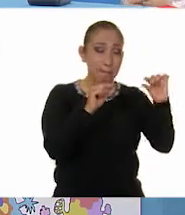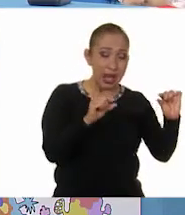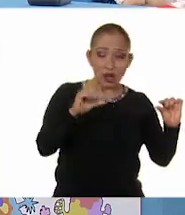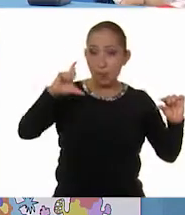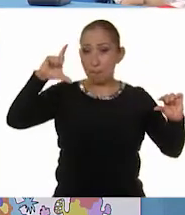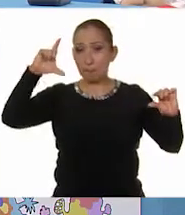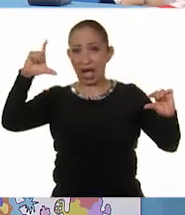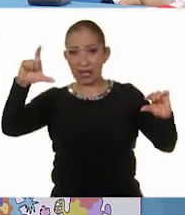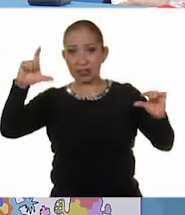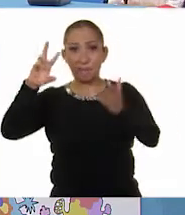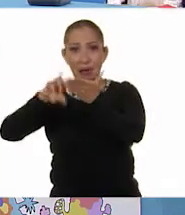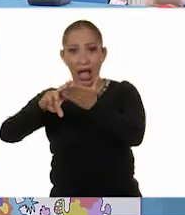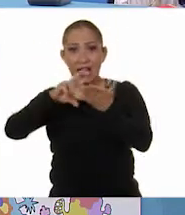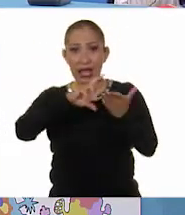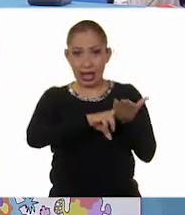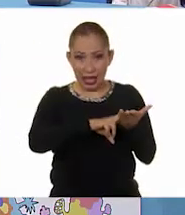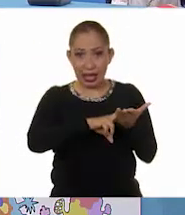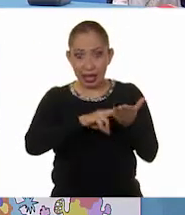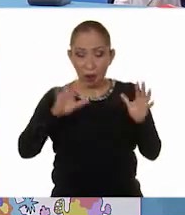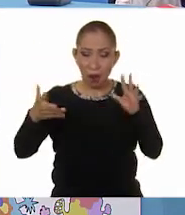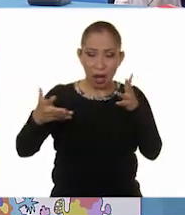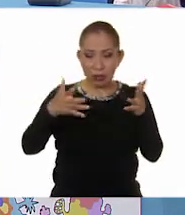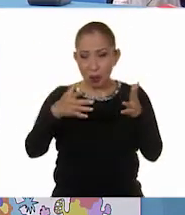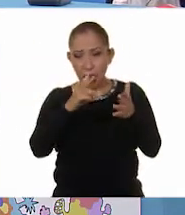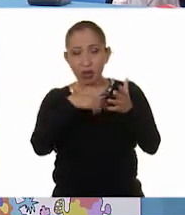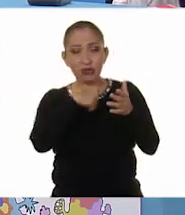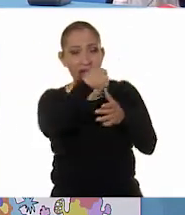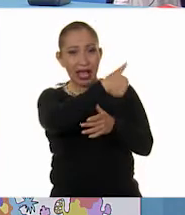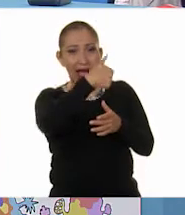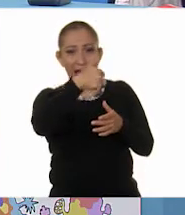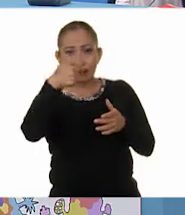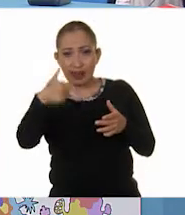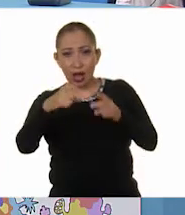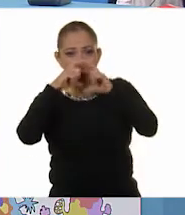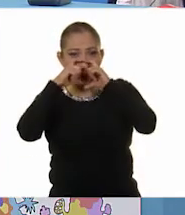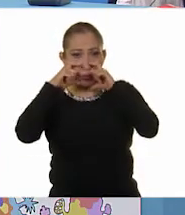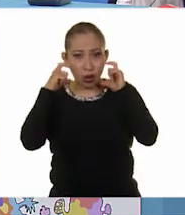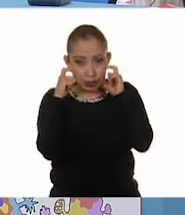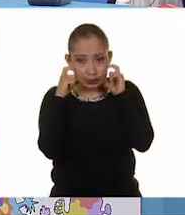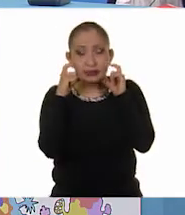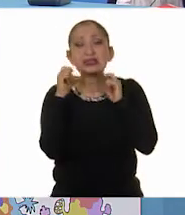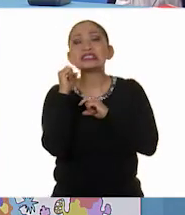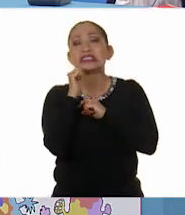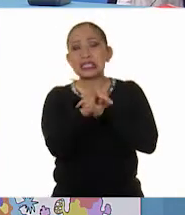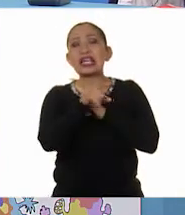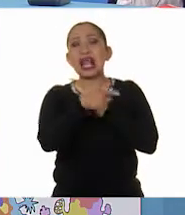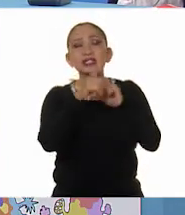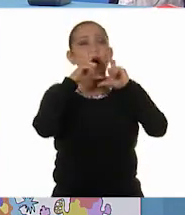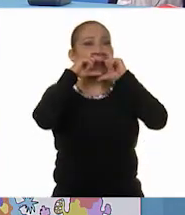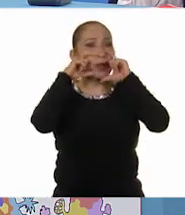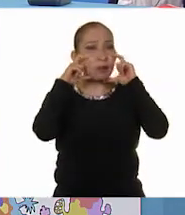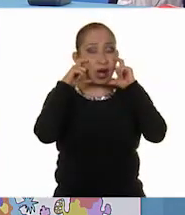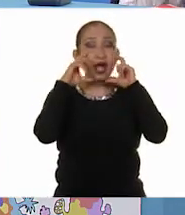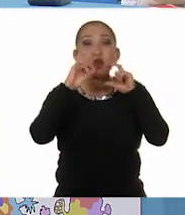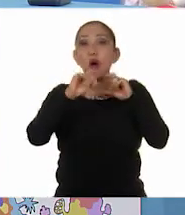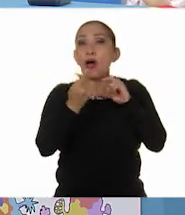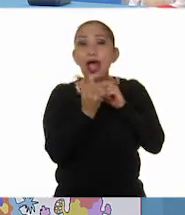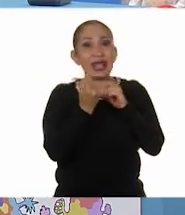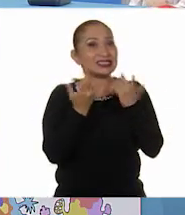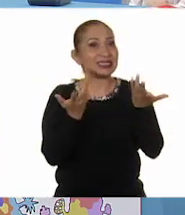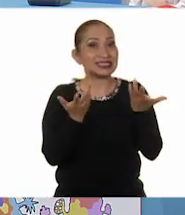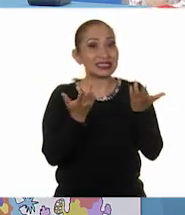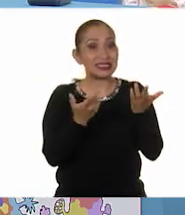el máximo que se registró de cada presentación. Aunque se trata de cubrebocas, no son compatibles